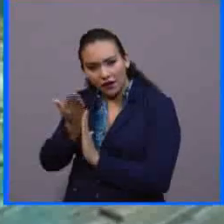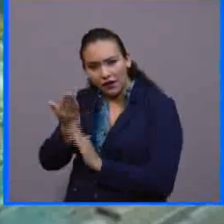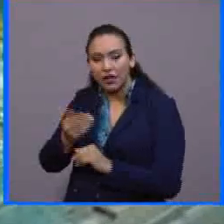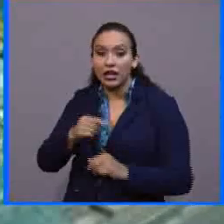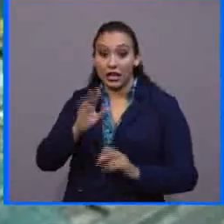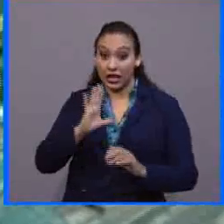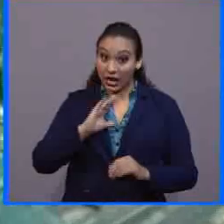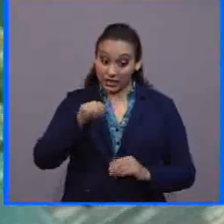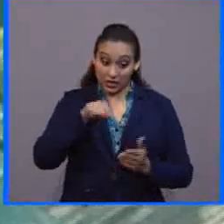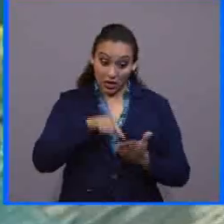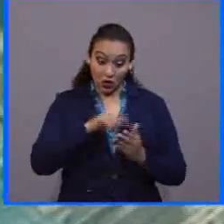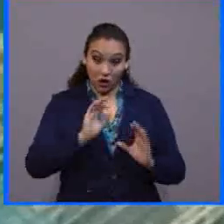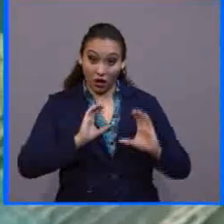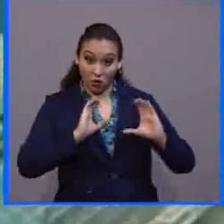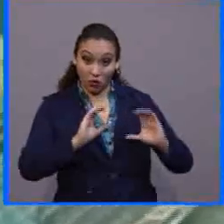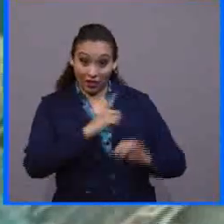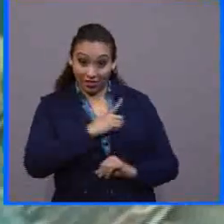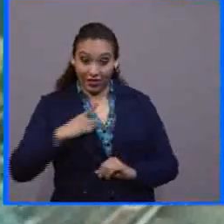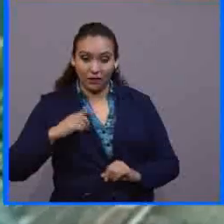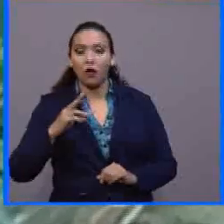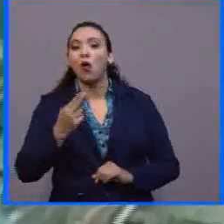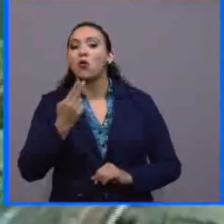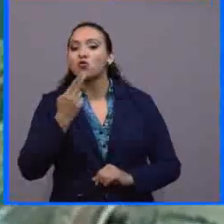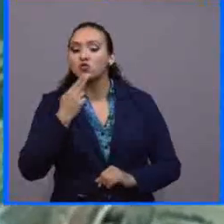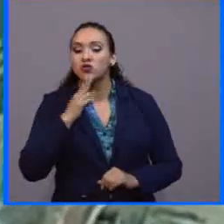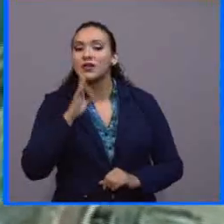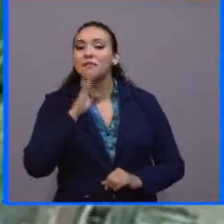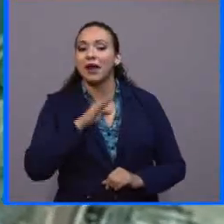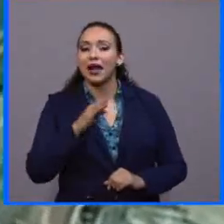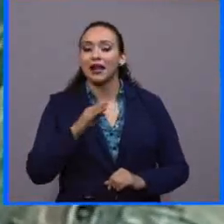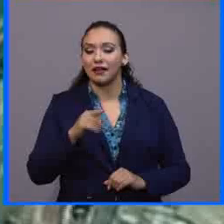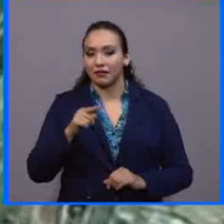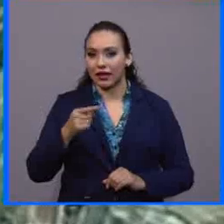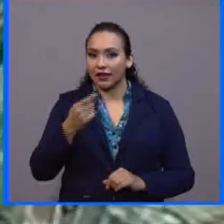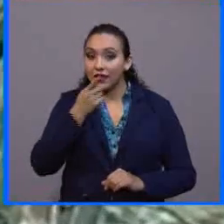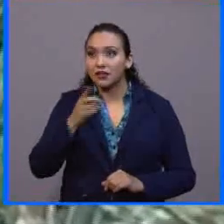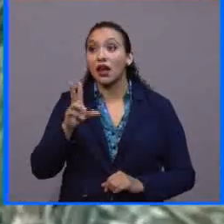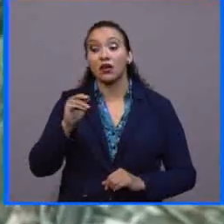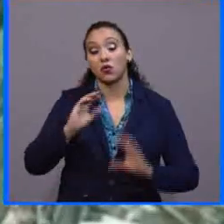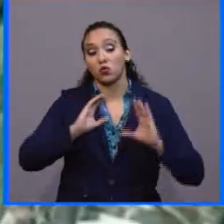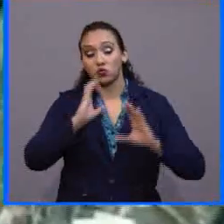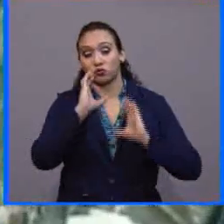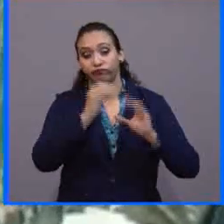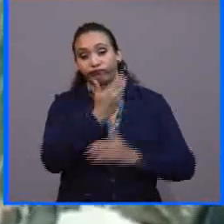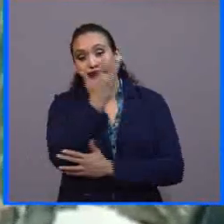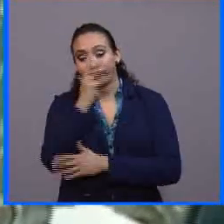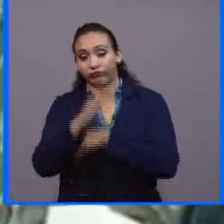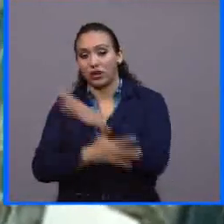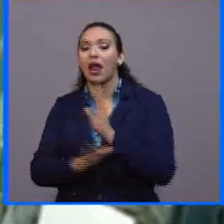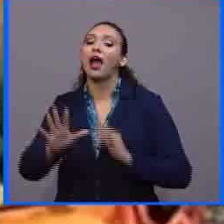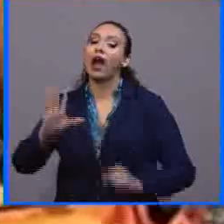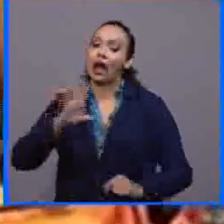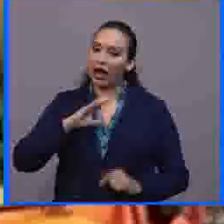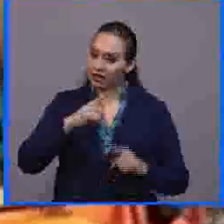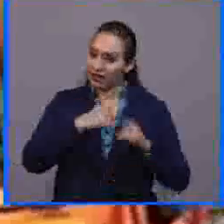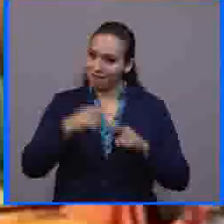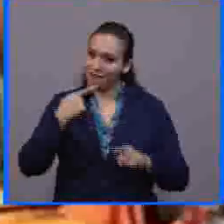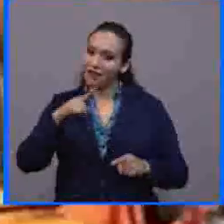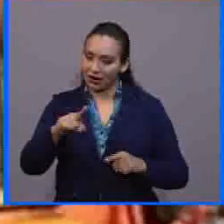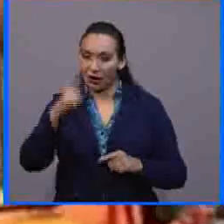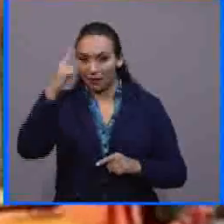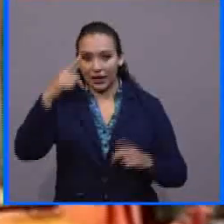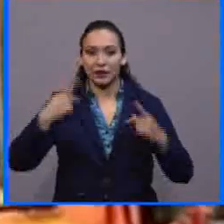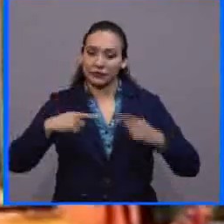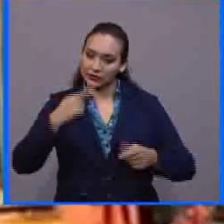natural protegida, o realiza también mal una declaración de impacto ambiental, se activan diversos mecanismos de defensa por parte de